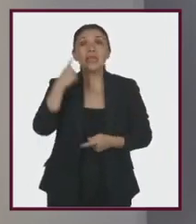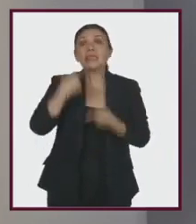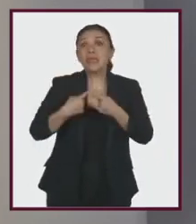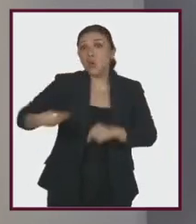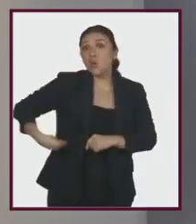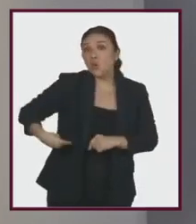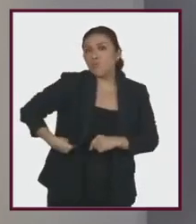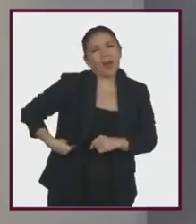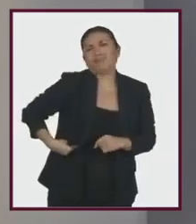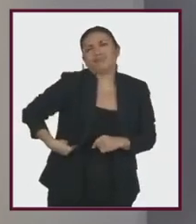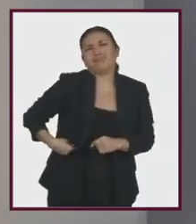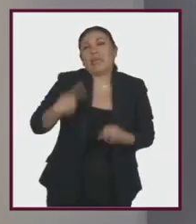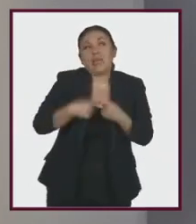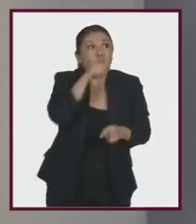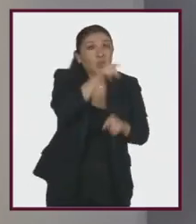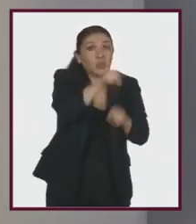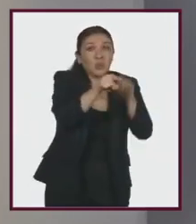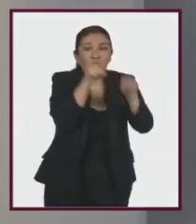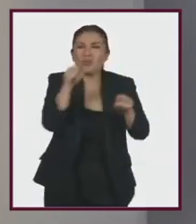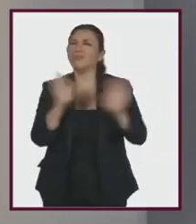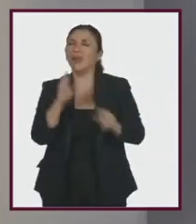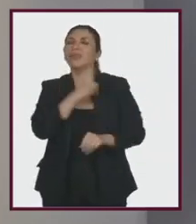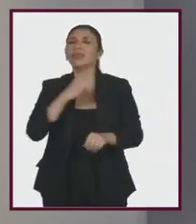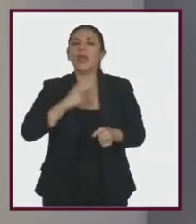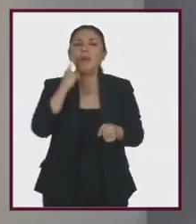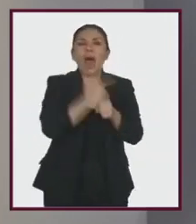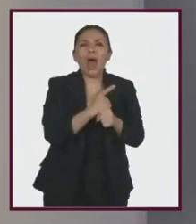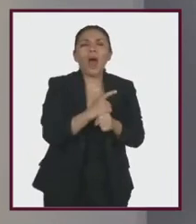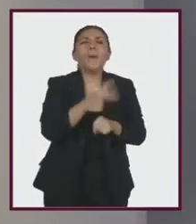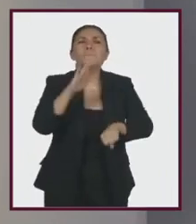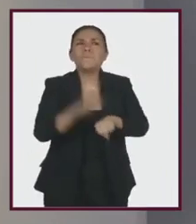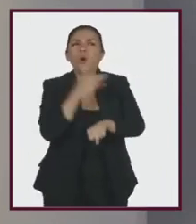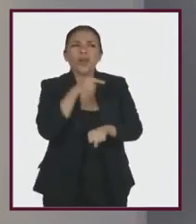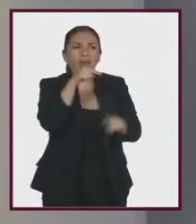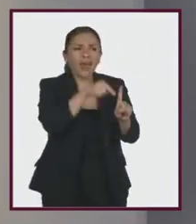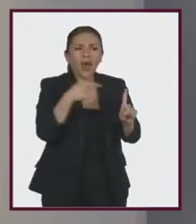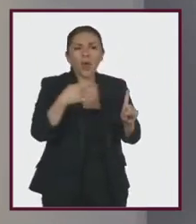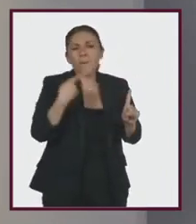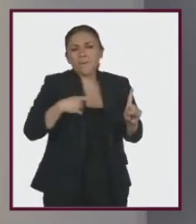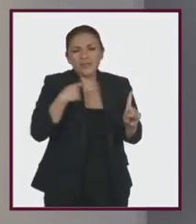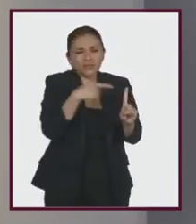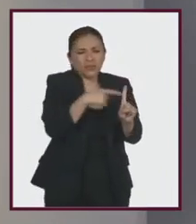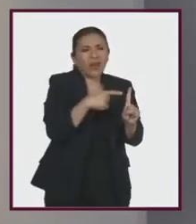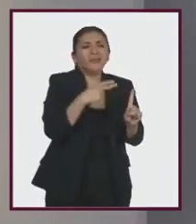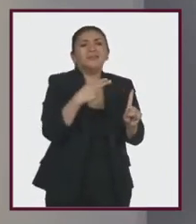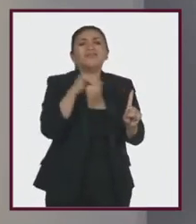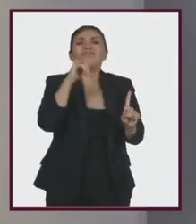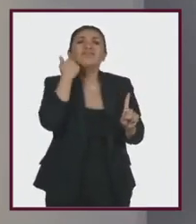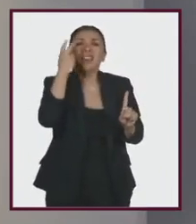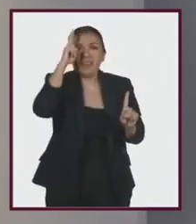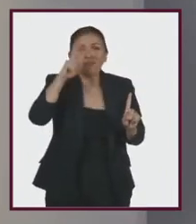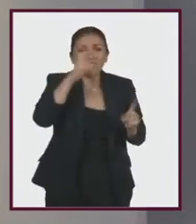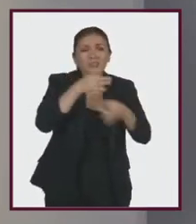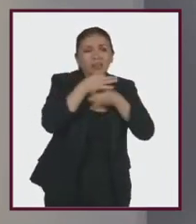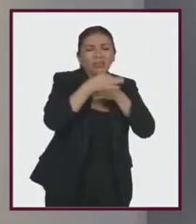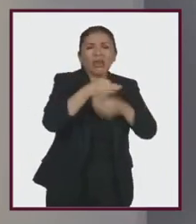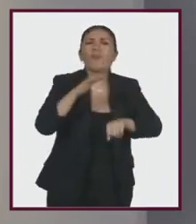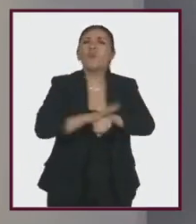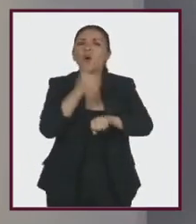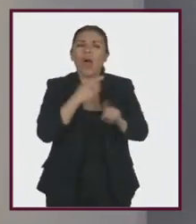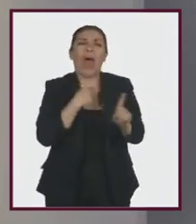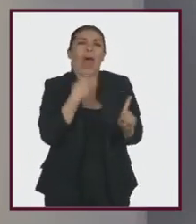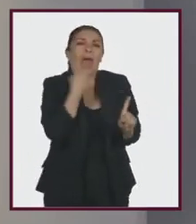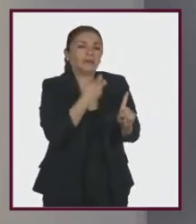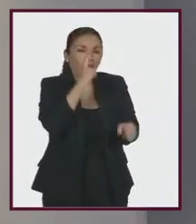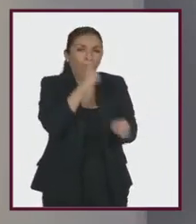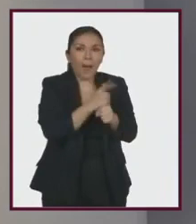nadie, que más bien tenemos que identificar qué es lo que está llevando a este estudiante o a este estudiante para consumir,